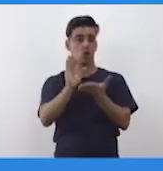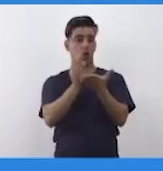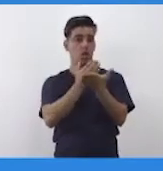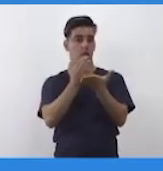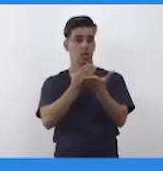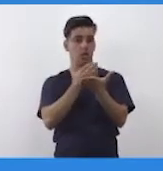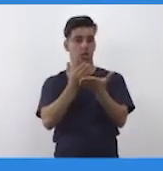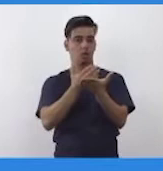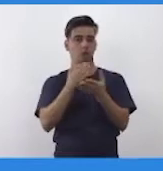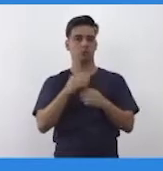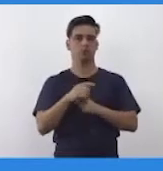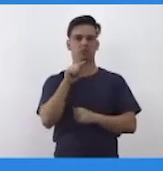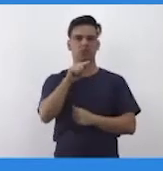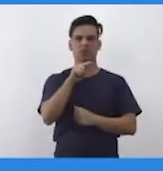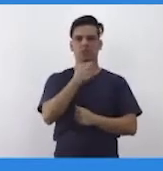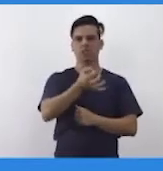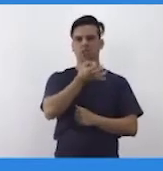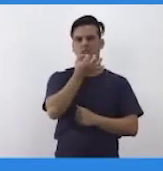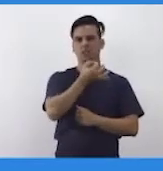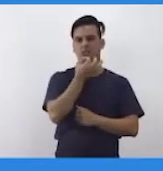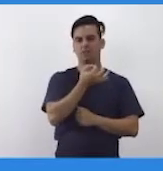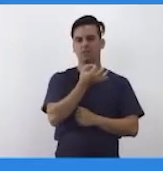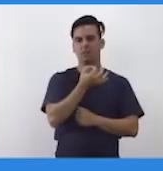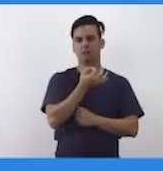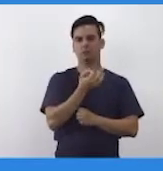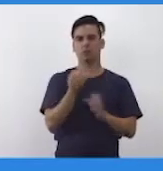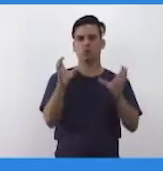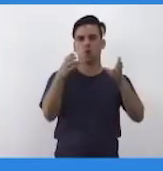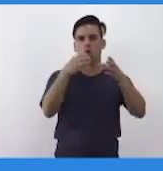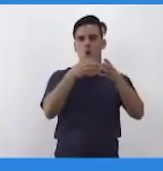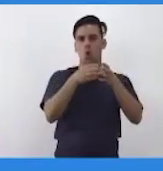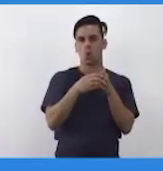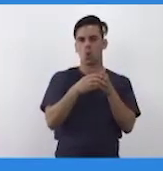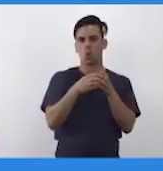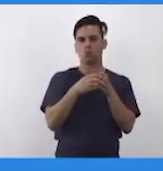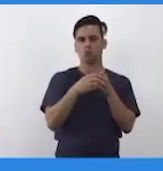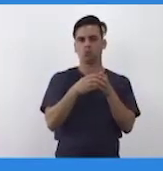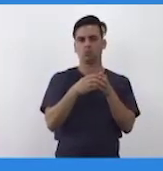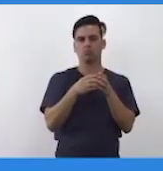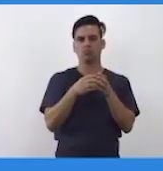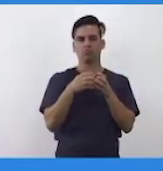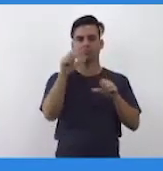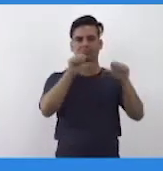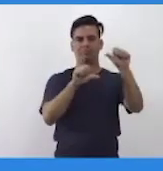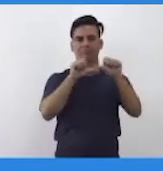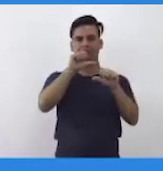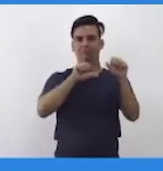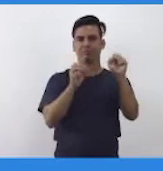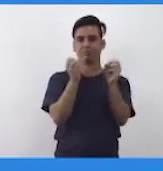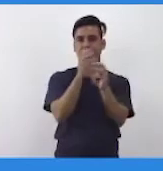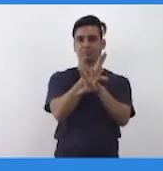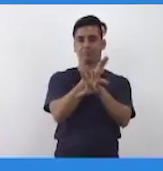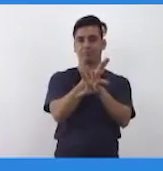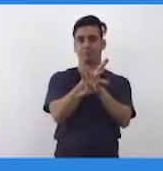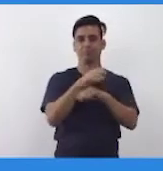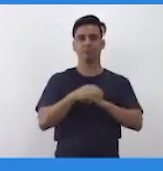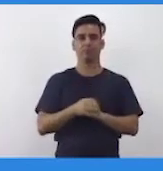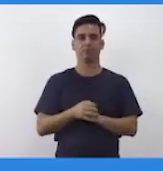definimos como metabolismo el conjunto de reacciones bioquímicas acopladas y